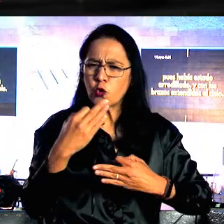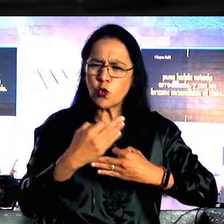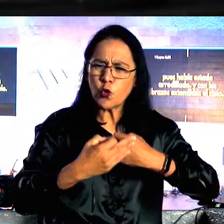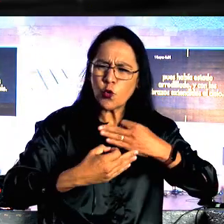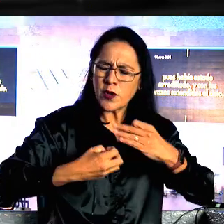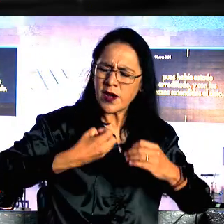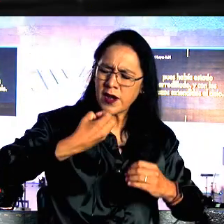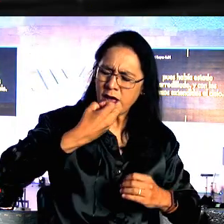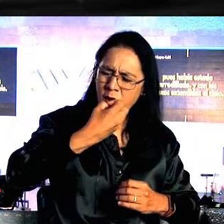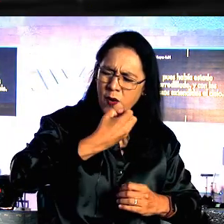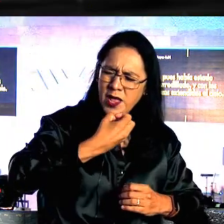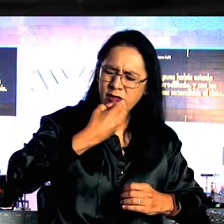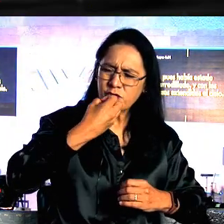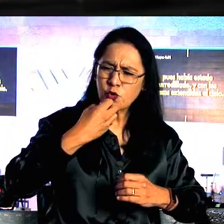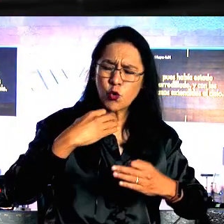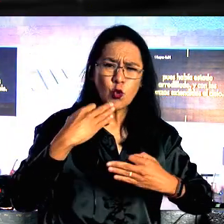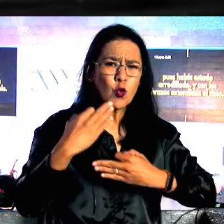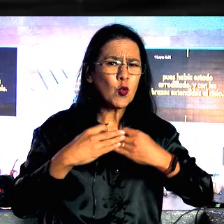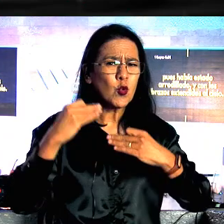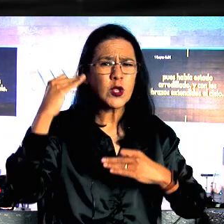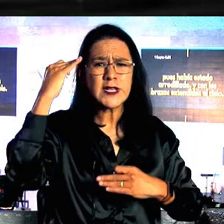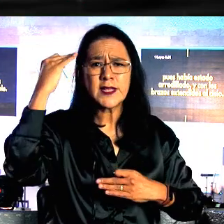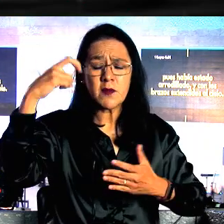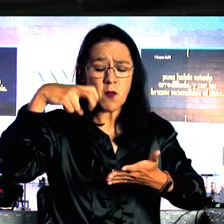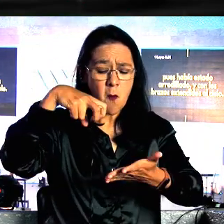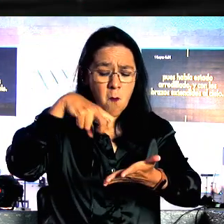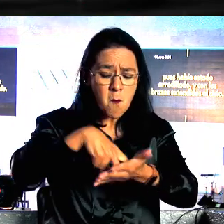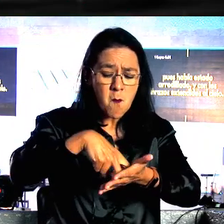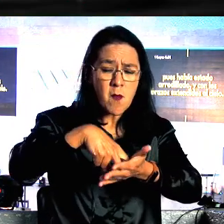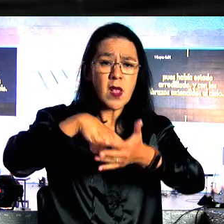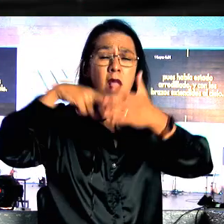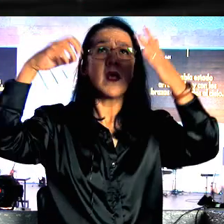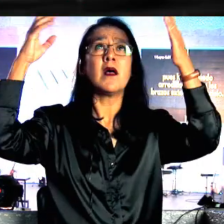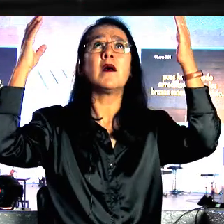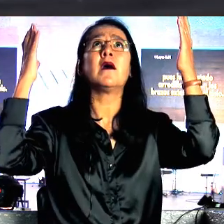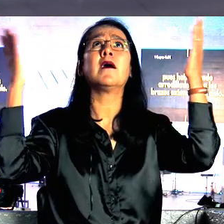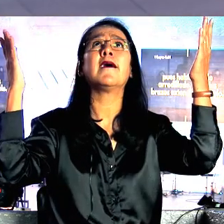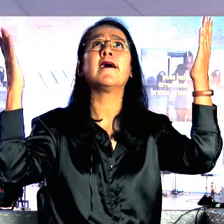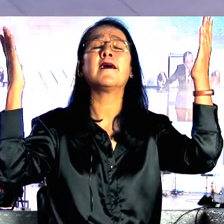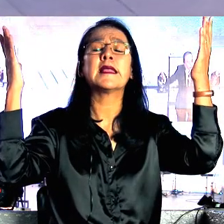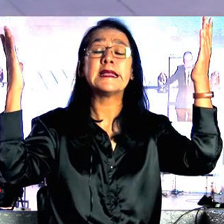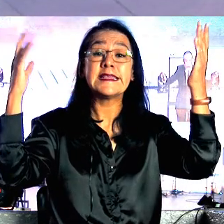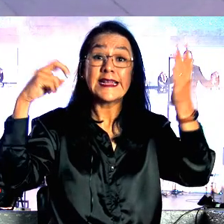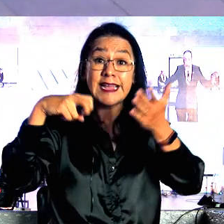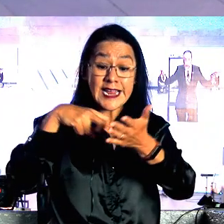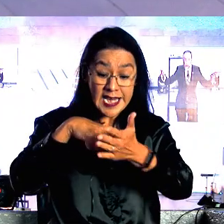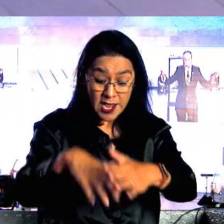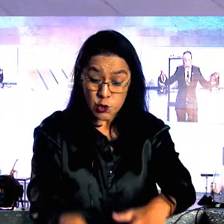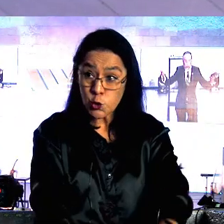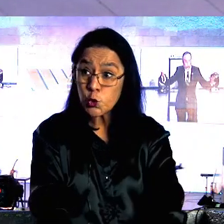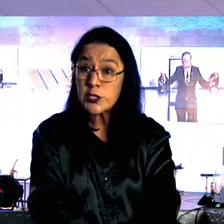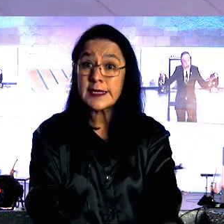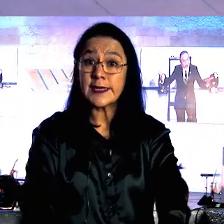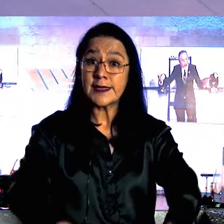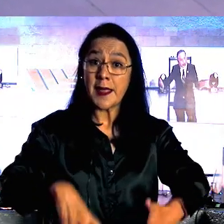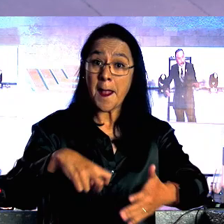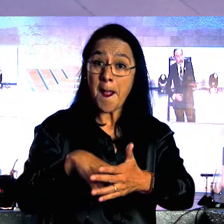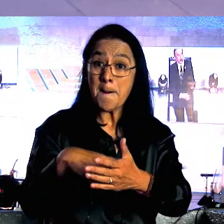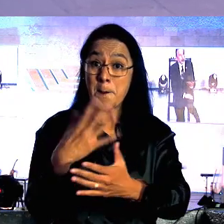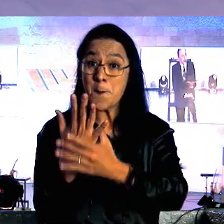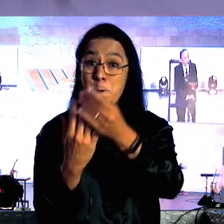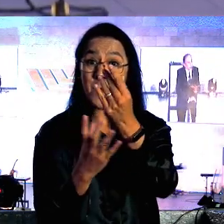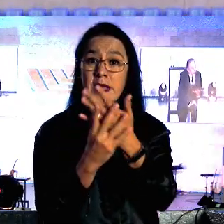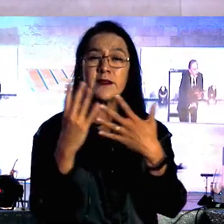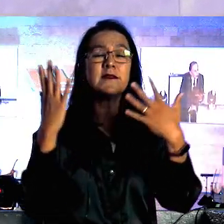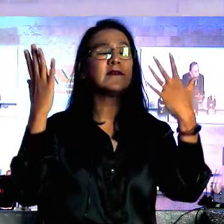estuvo todo el tiempo así, o así, postrado, sobre sus rodillas, pero con sus manos extendidas al cielo.